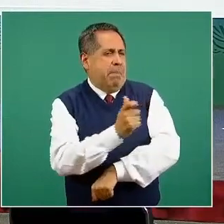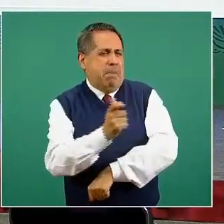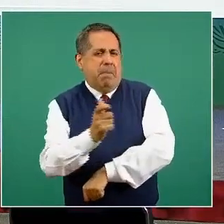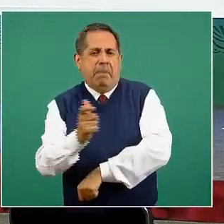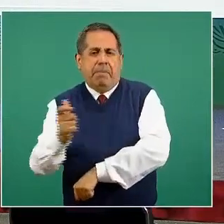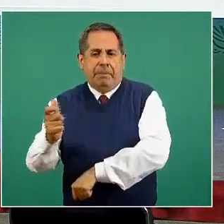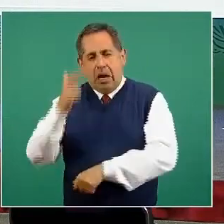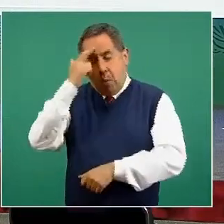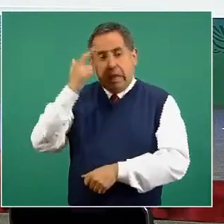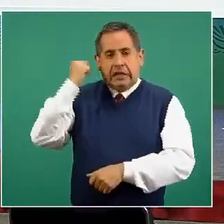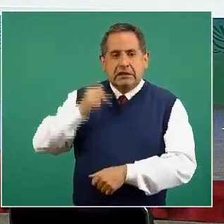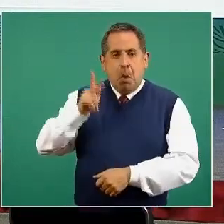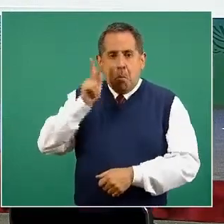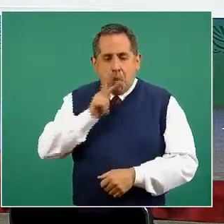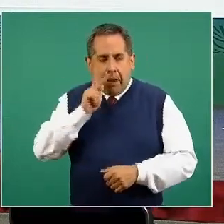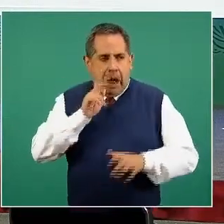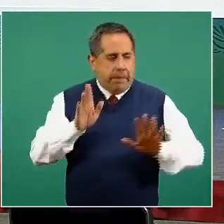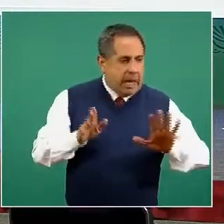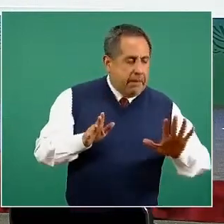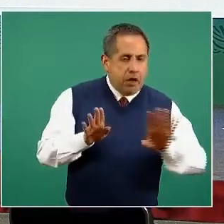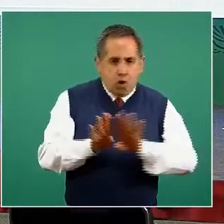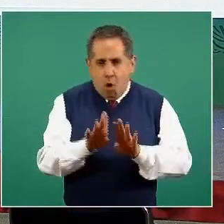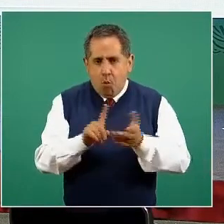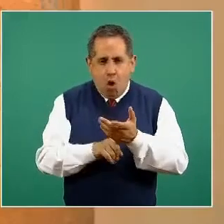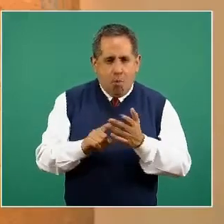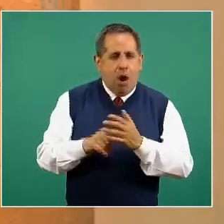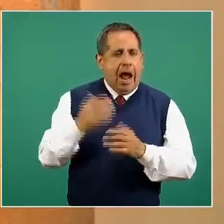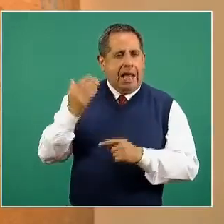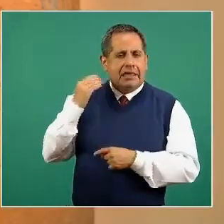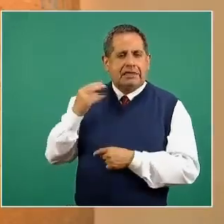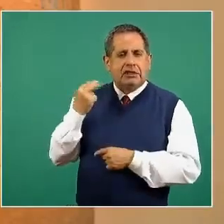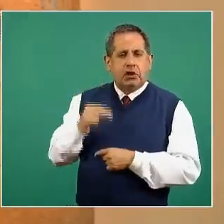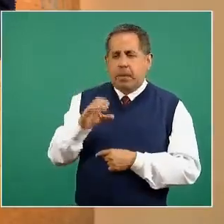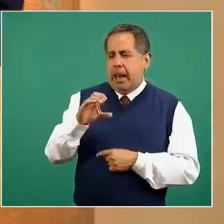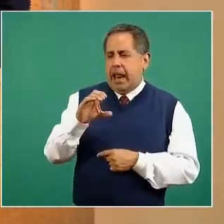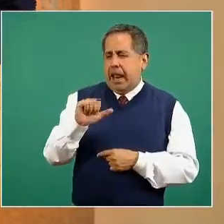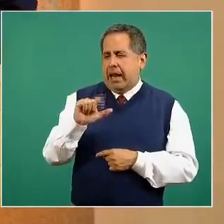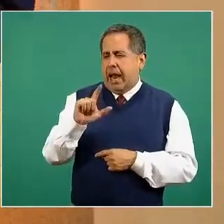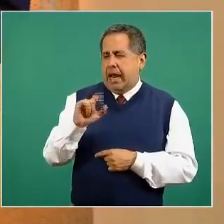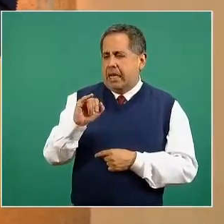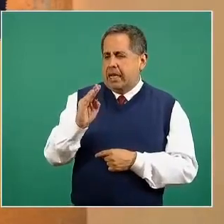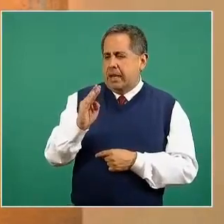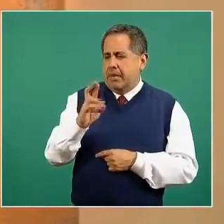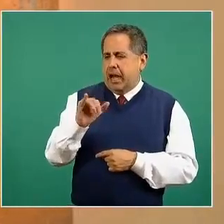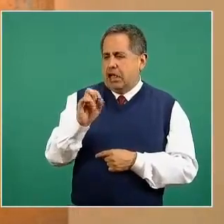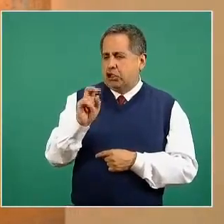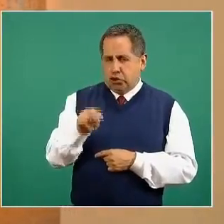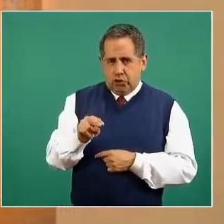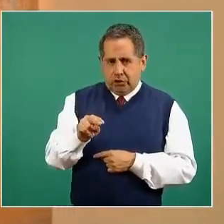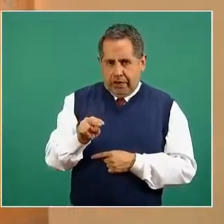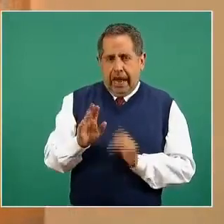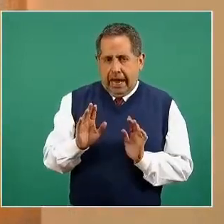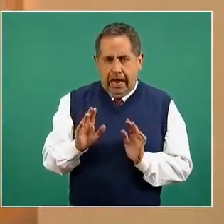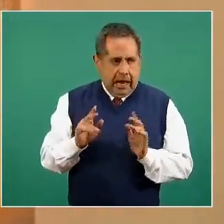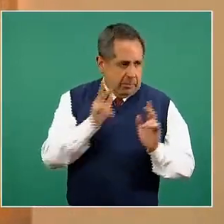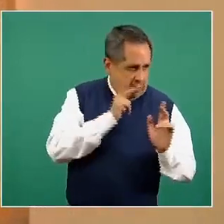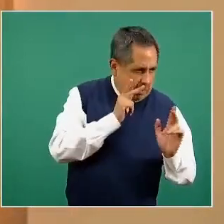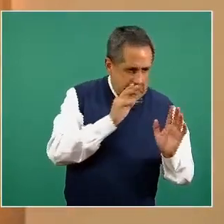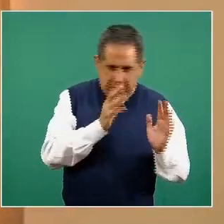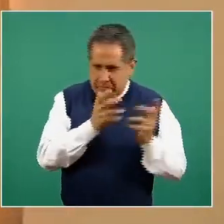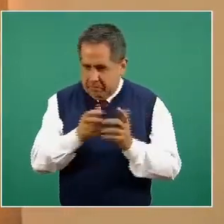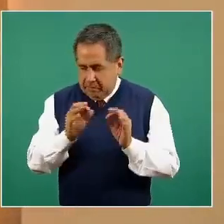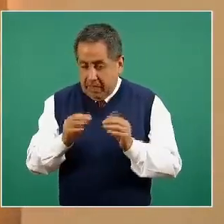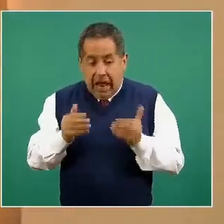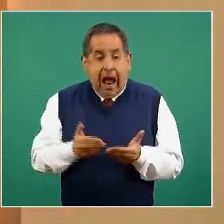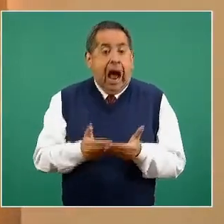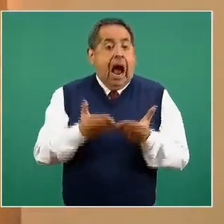calibración, en donde estuvimos ajustando las condiciones de operación, en este momento estamos en esta fase de expansión, donde a